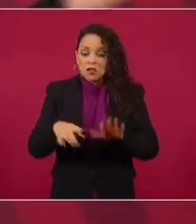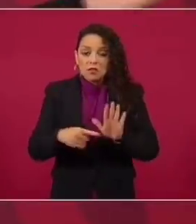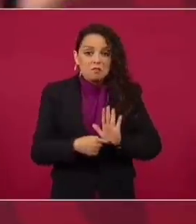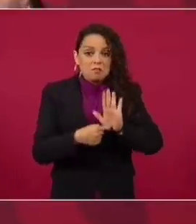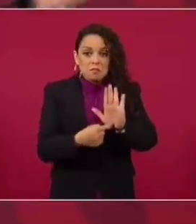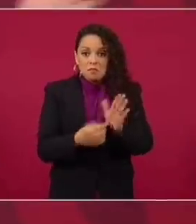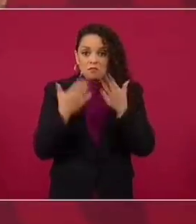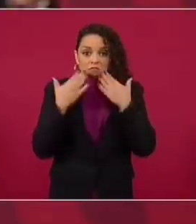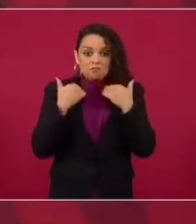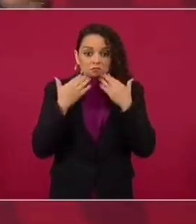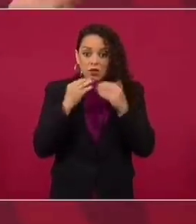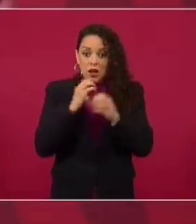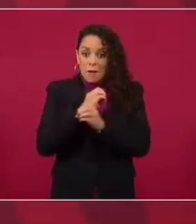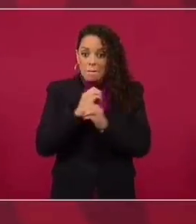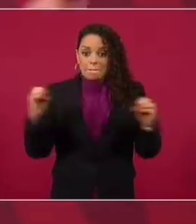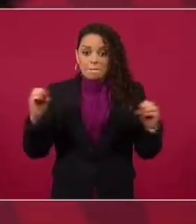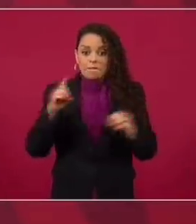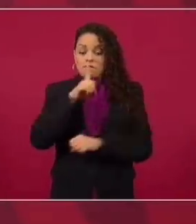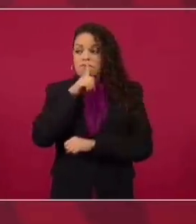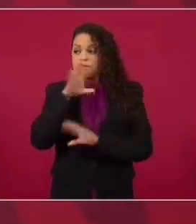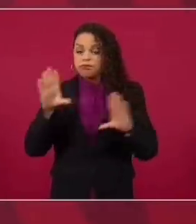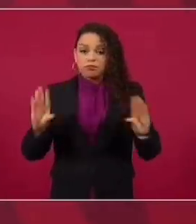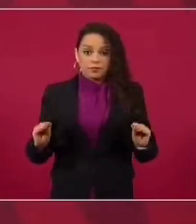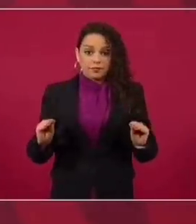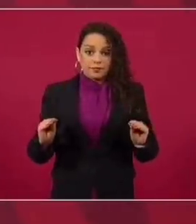Y eran socios.